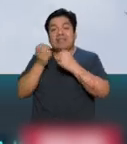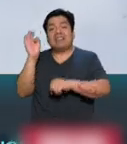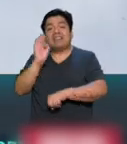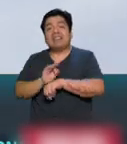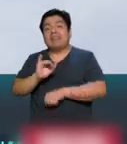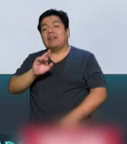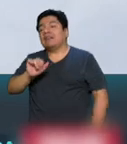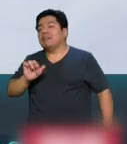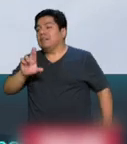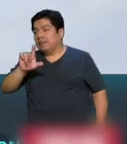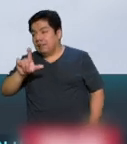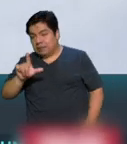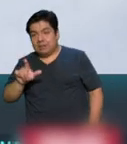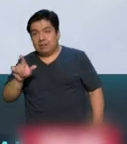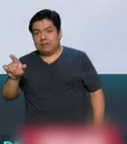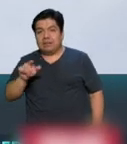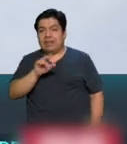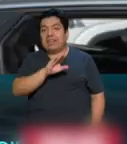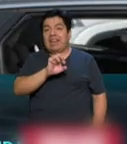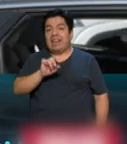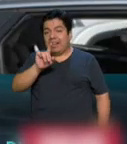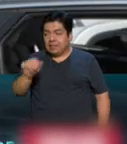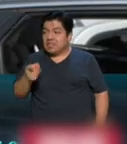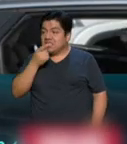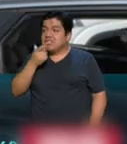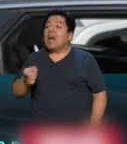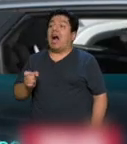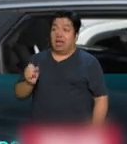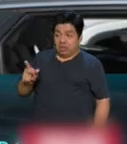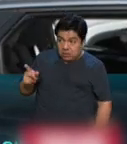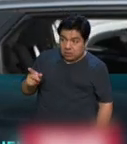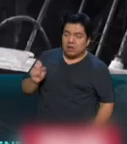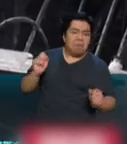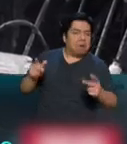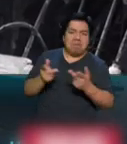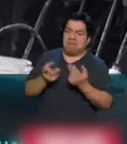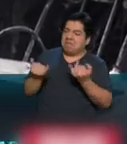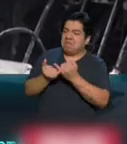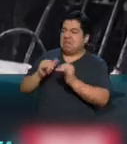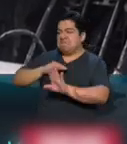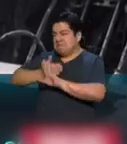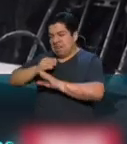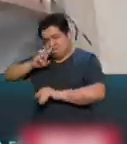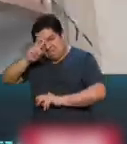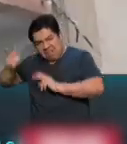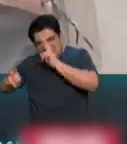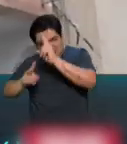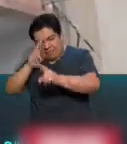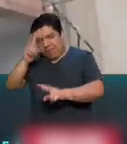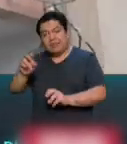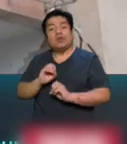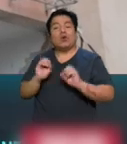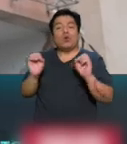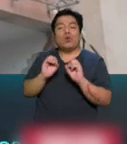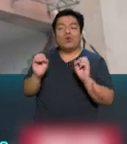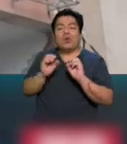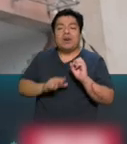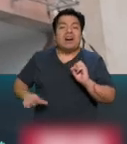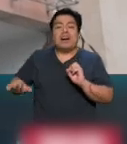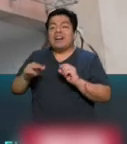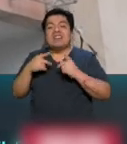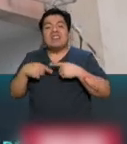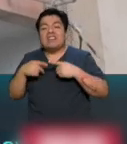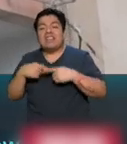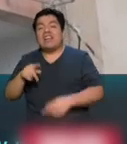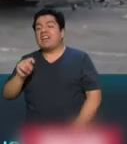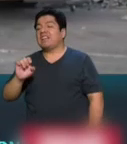de Israel Katz, amenazó con represalias. Sin embargo, aseguró que no hay intención de dañar a los residentes